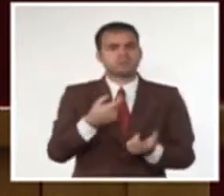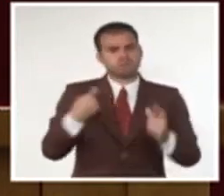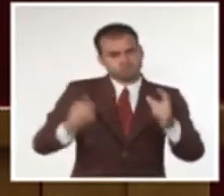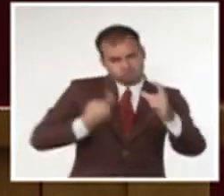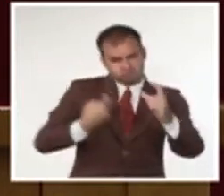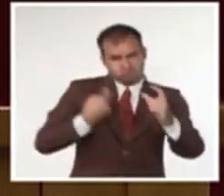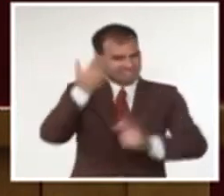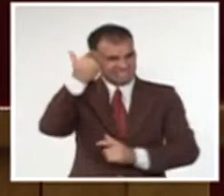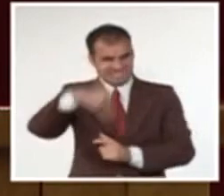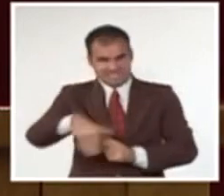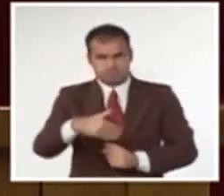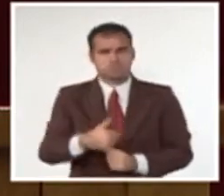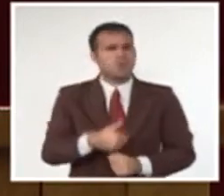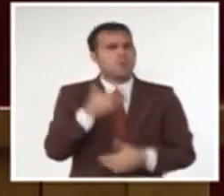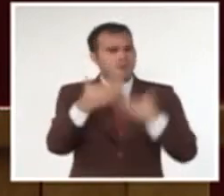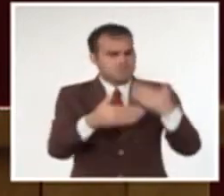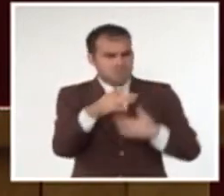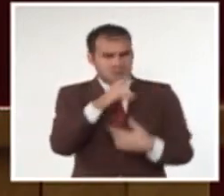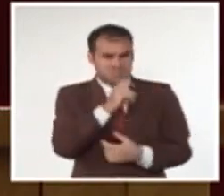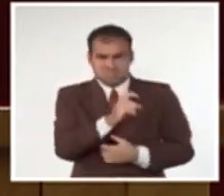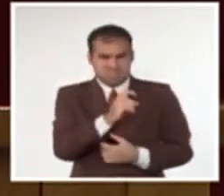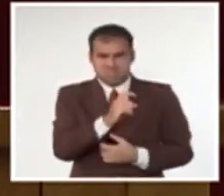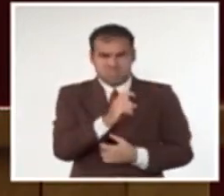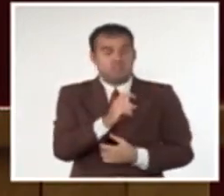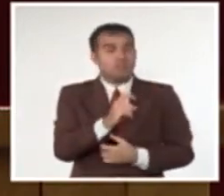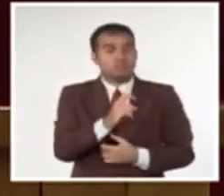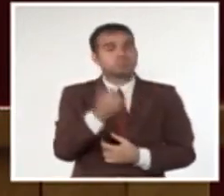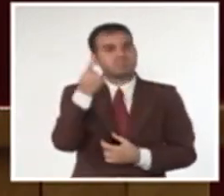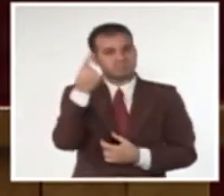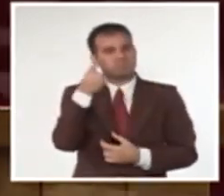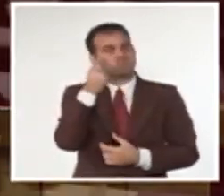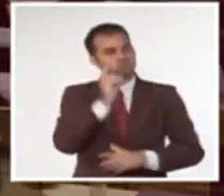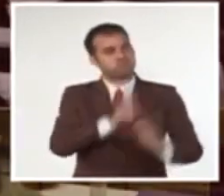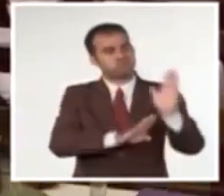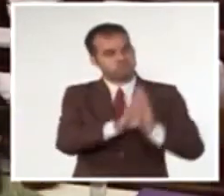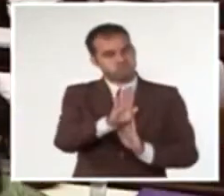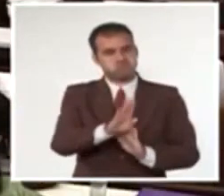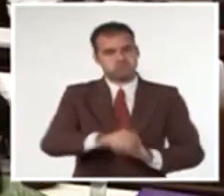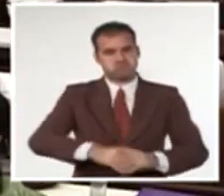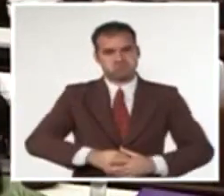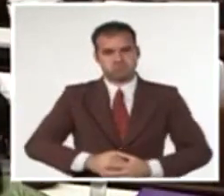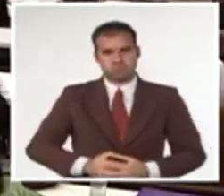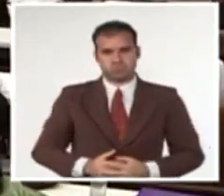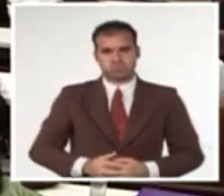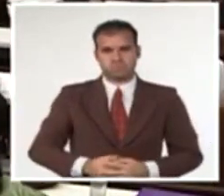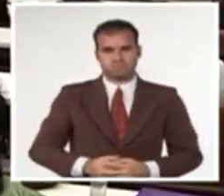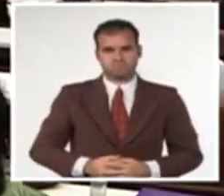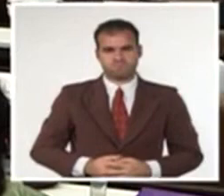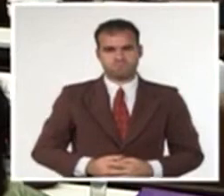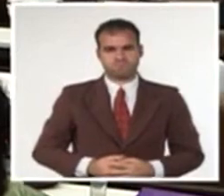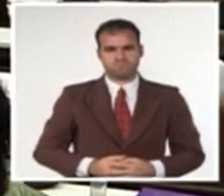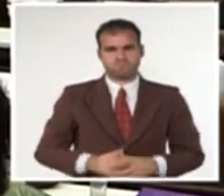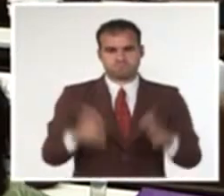vencieron desafíos colosales que engrandecen ese monumento.